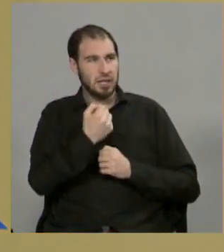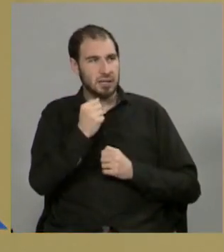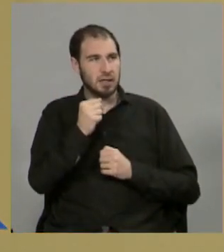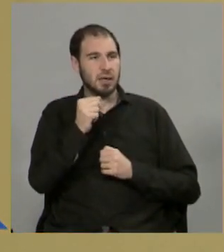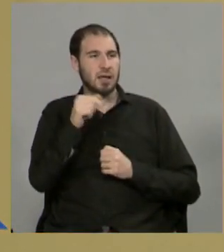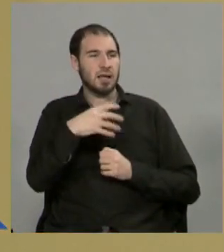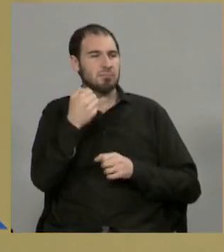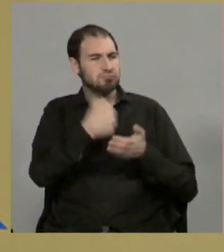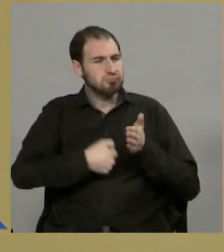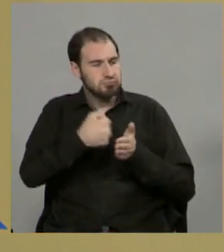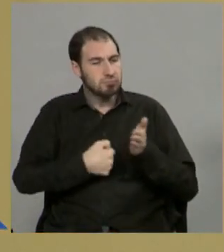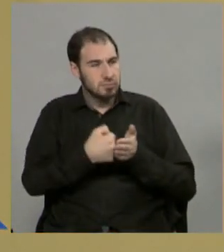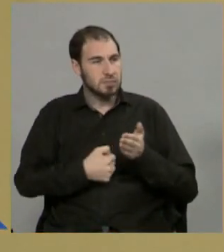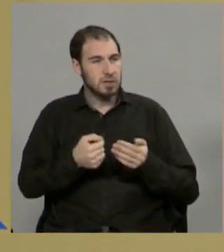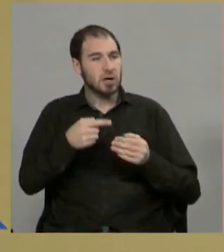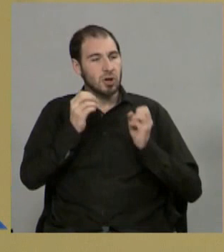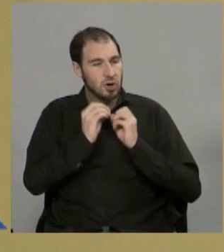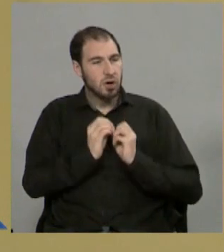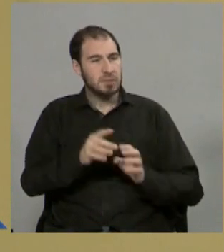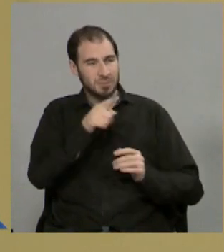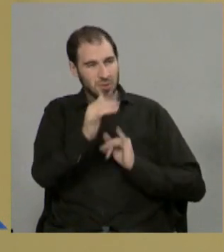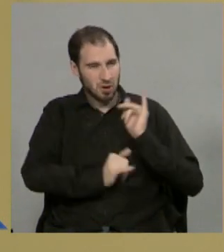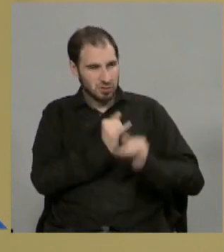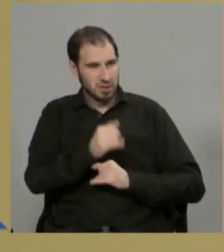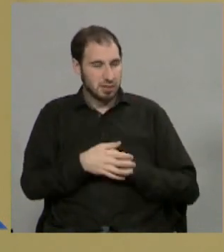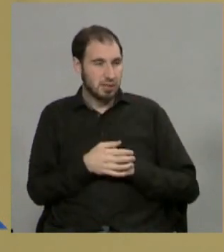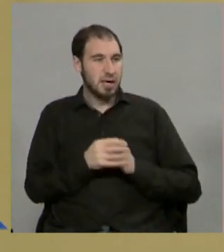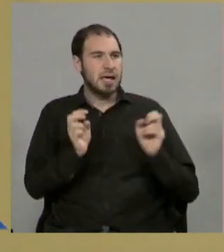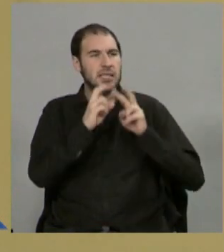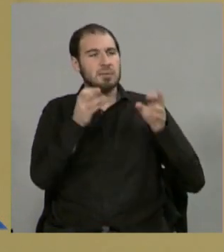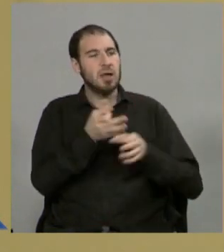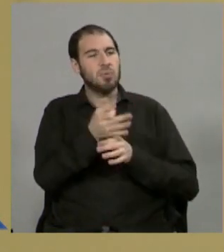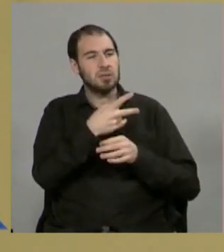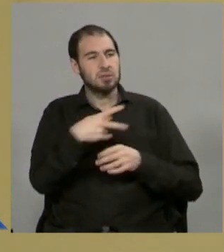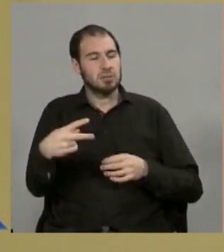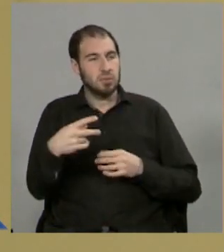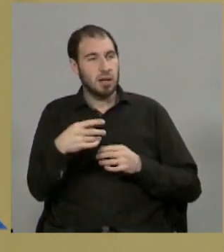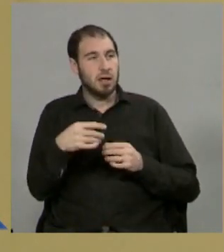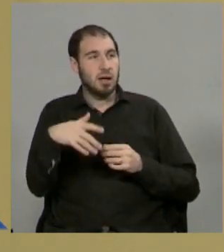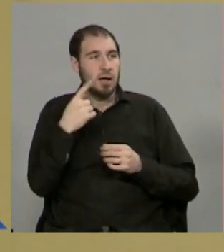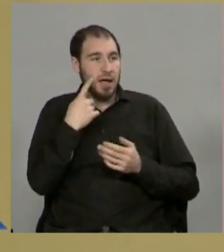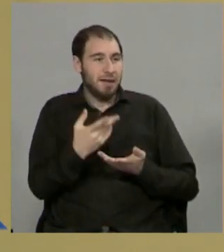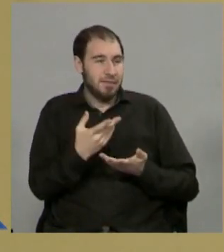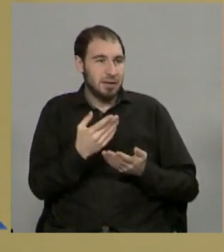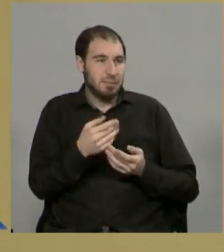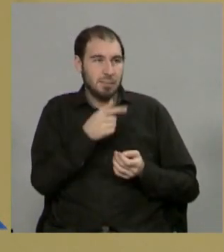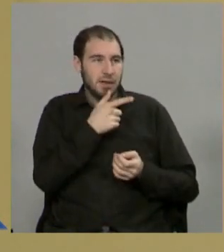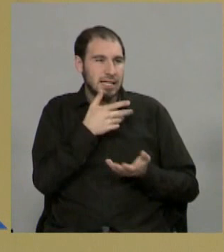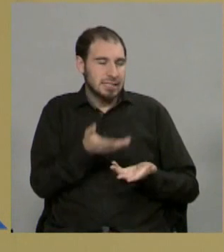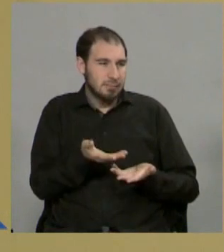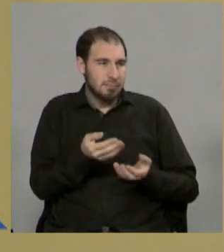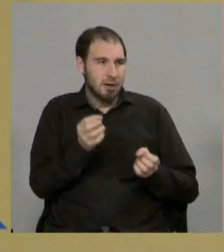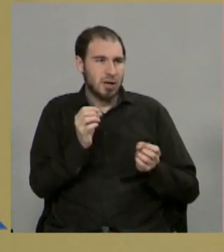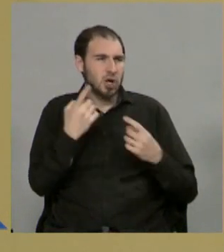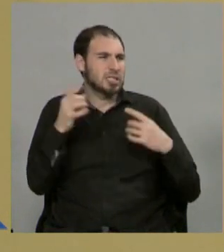sido una lucha, digamos, para poder implementarlo, como vos decías, el tema de la educación sexual y que de repente, bueno, se bombardee de